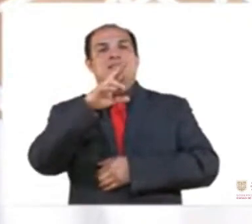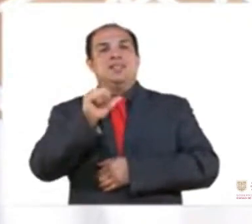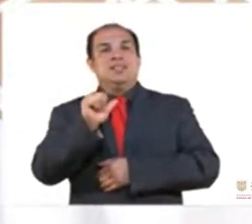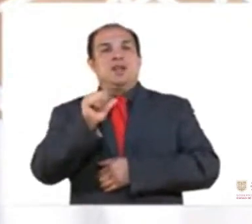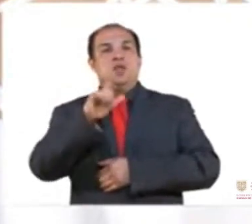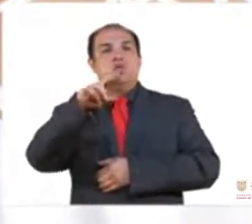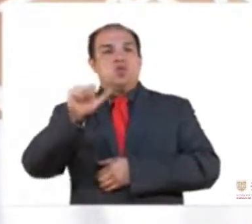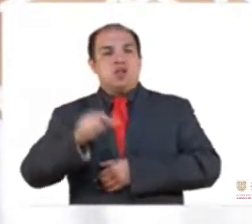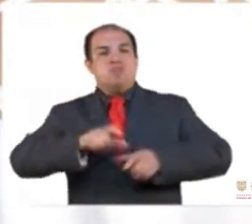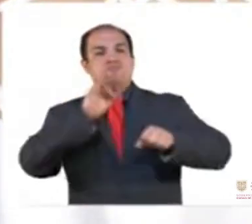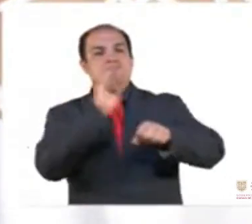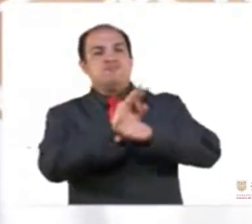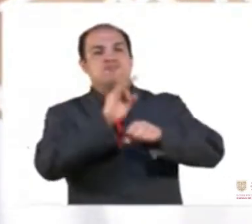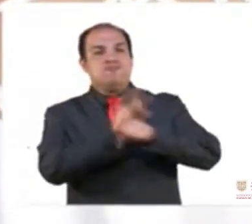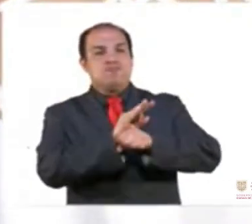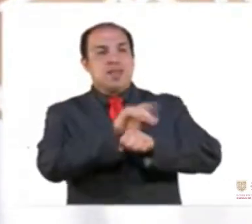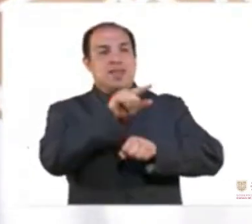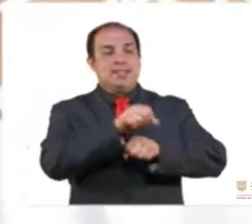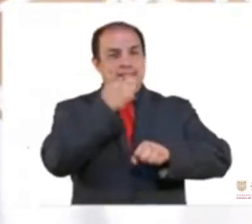mientras fue secretario de Seguridad Pública.